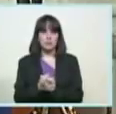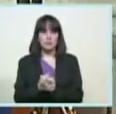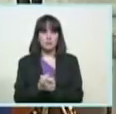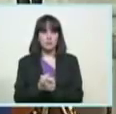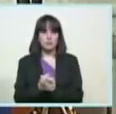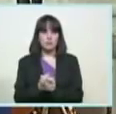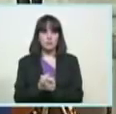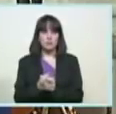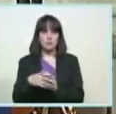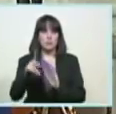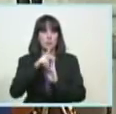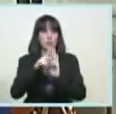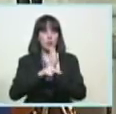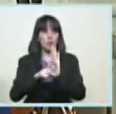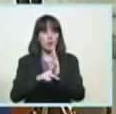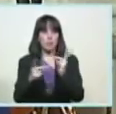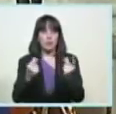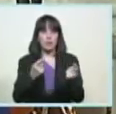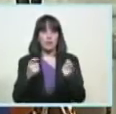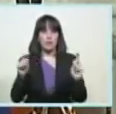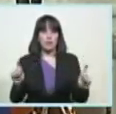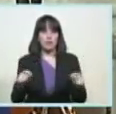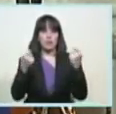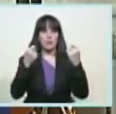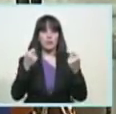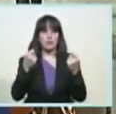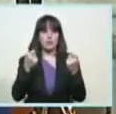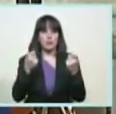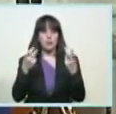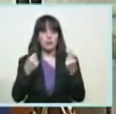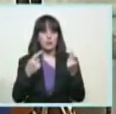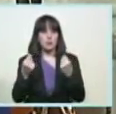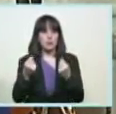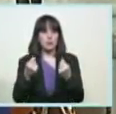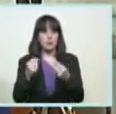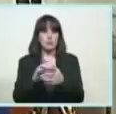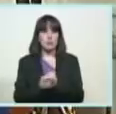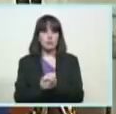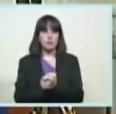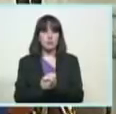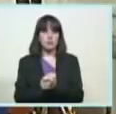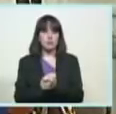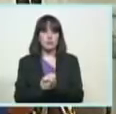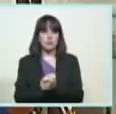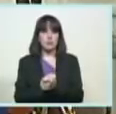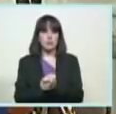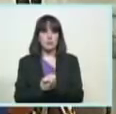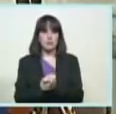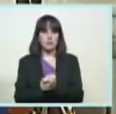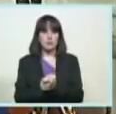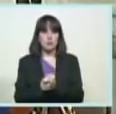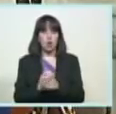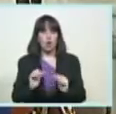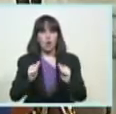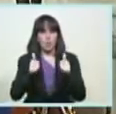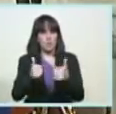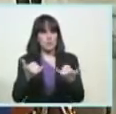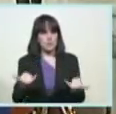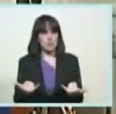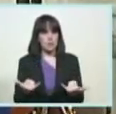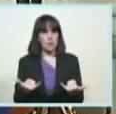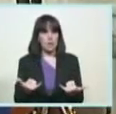basada en el programa de recuperación y prosperidad económica bah a arrancar